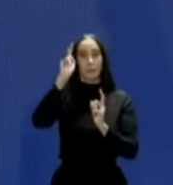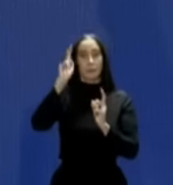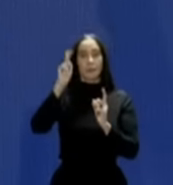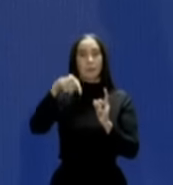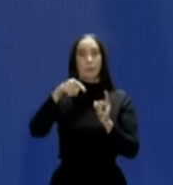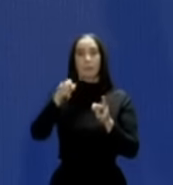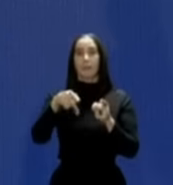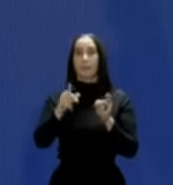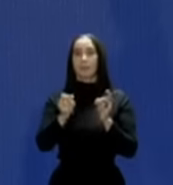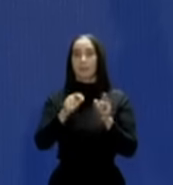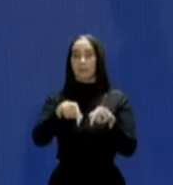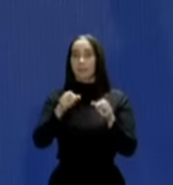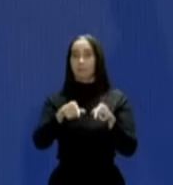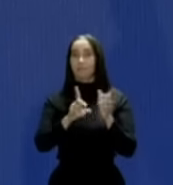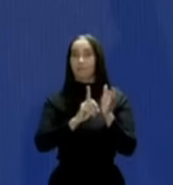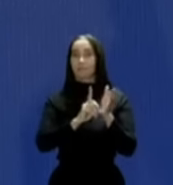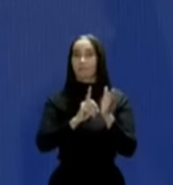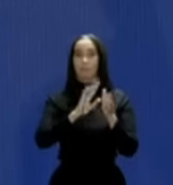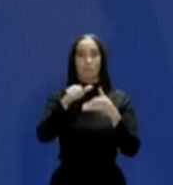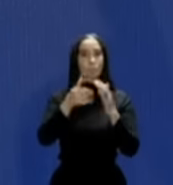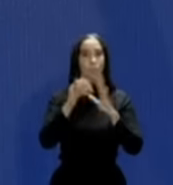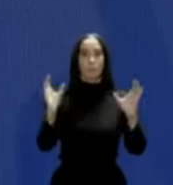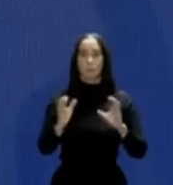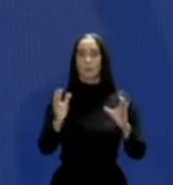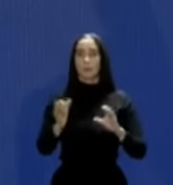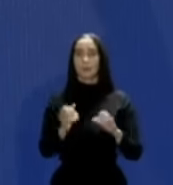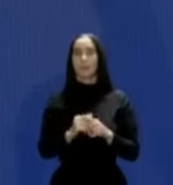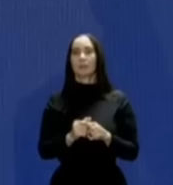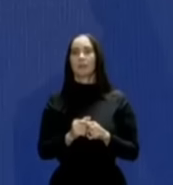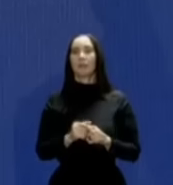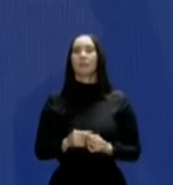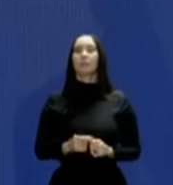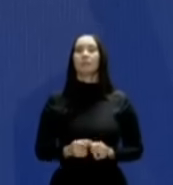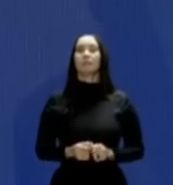de todo lo que nosotros estamos haciendo.